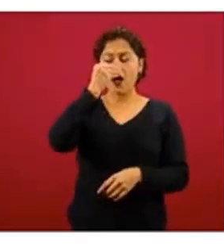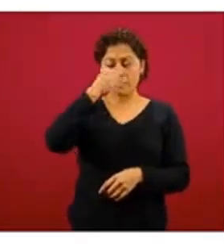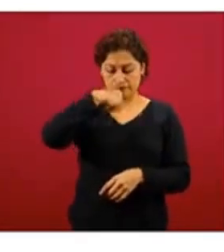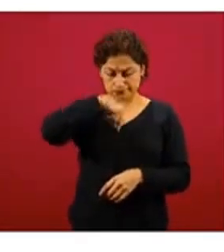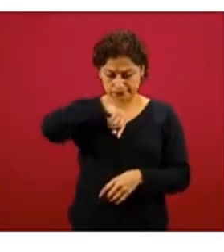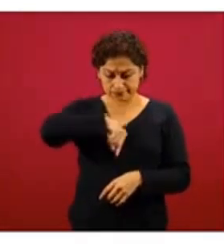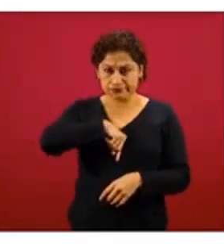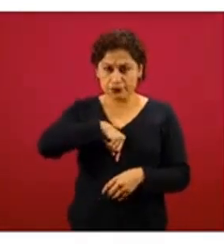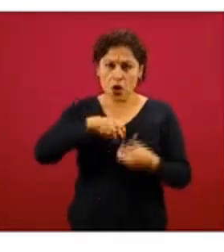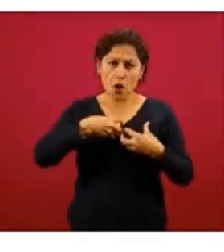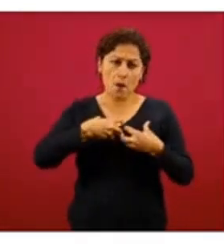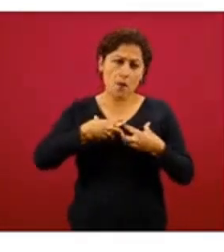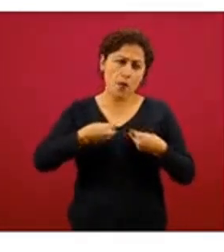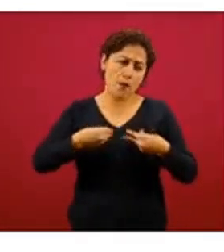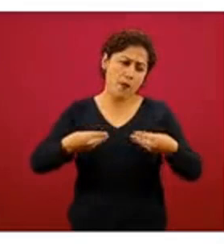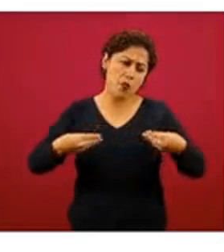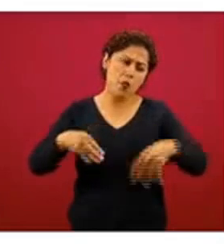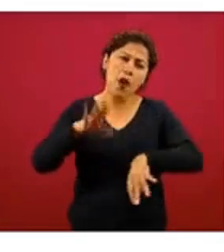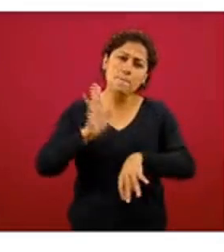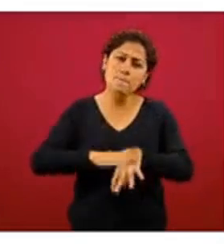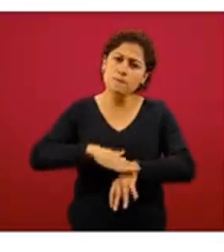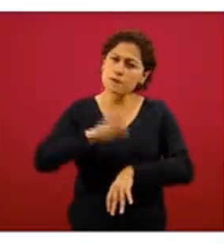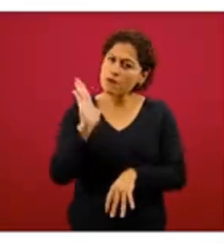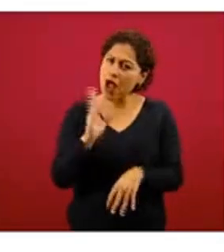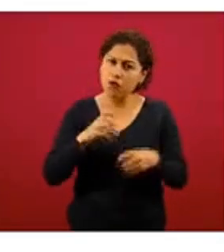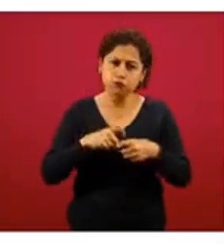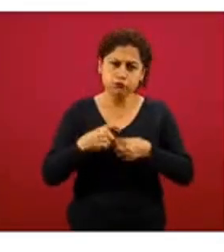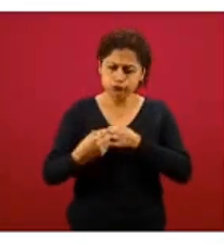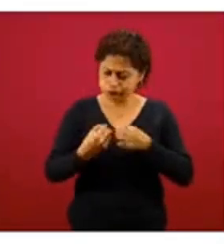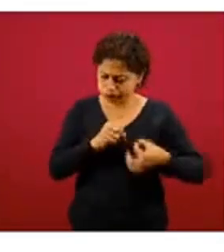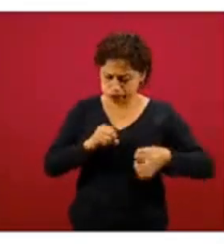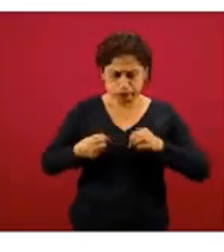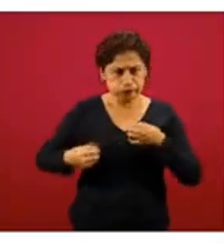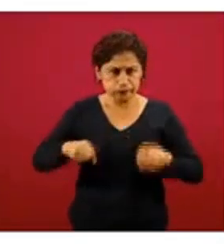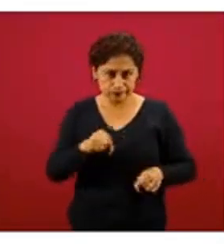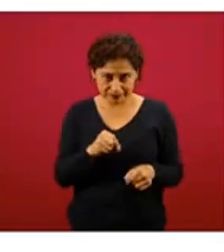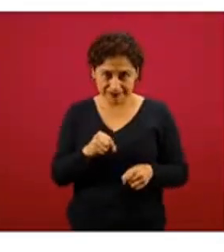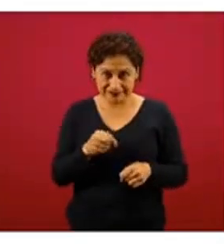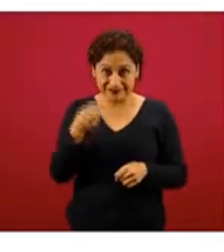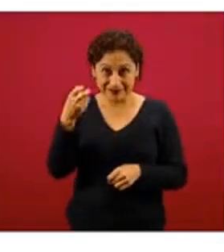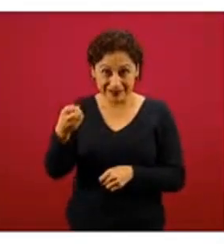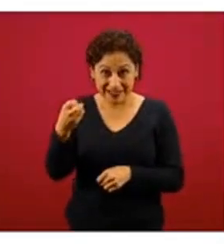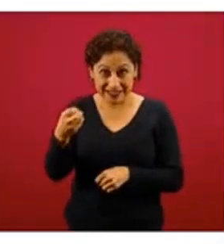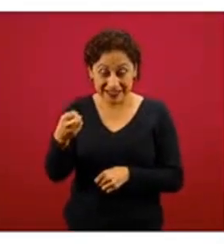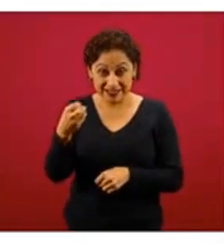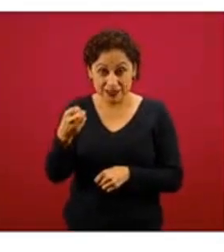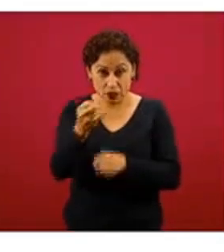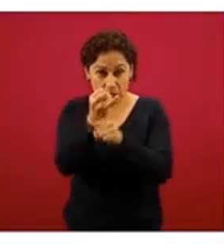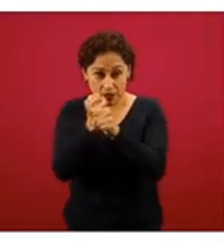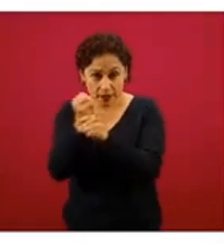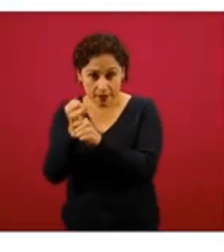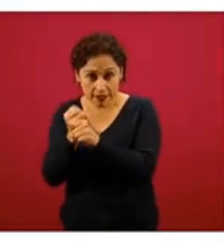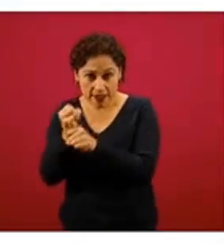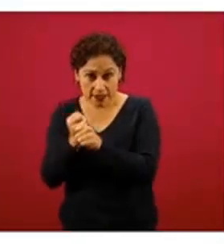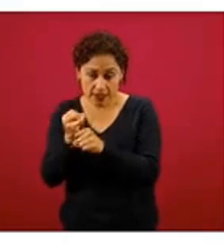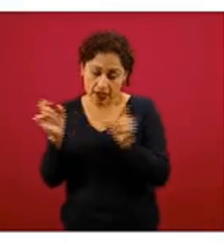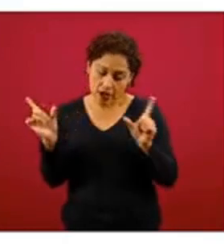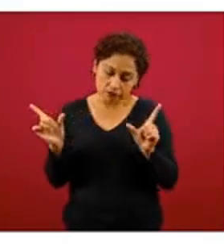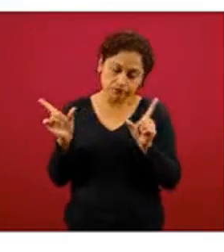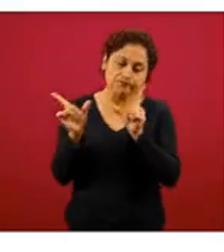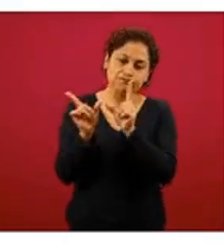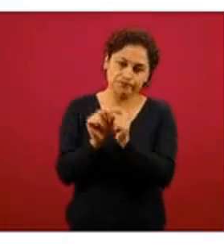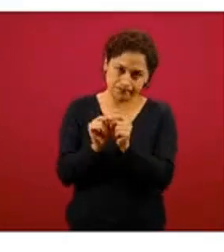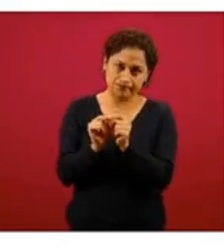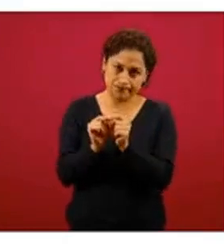para esto, y aquí empieza la fisiopatología que me pidieron, un poco pues resumida. Hay muchos